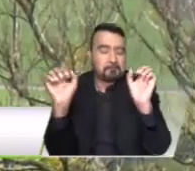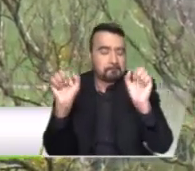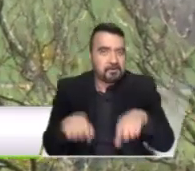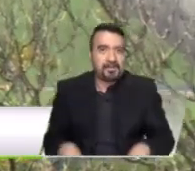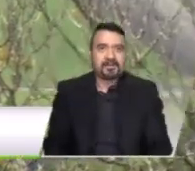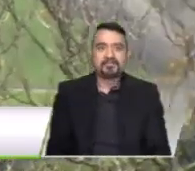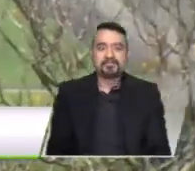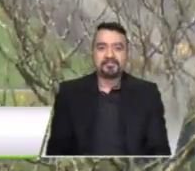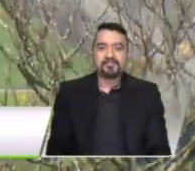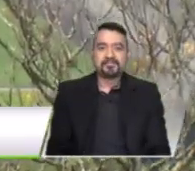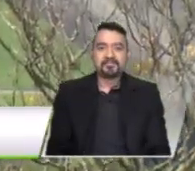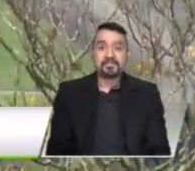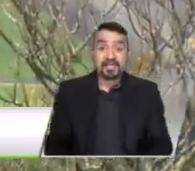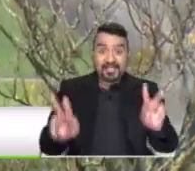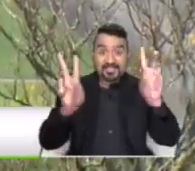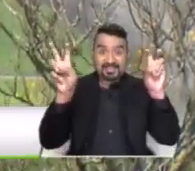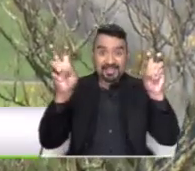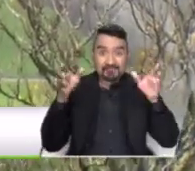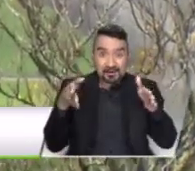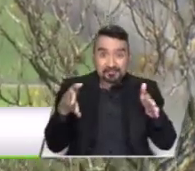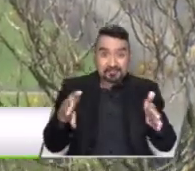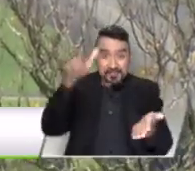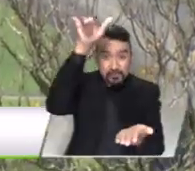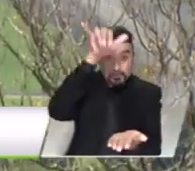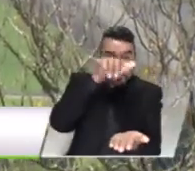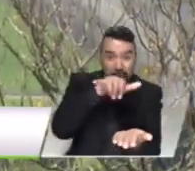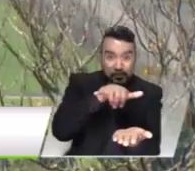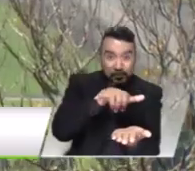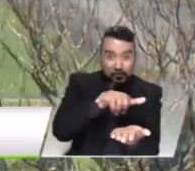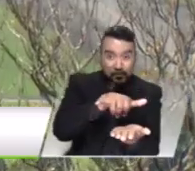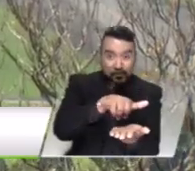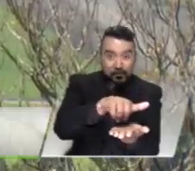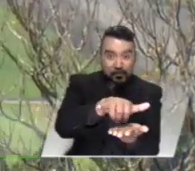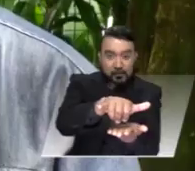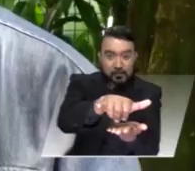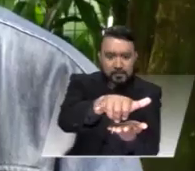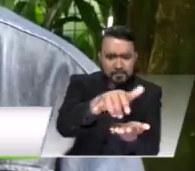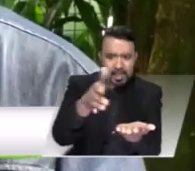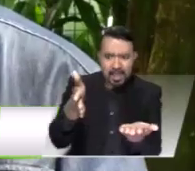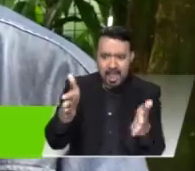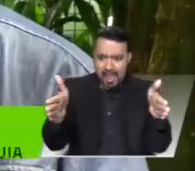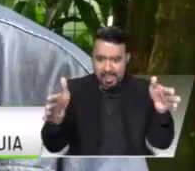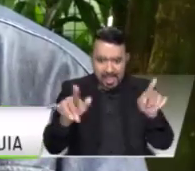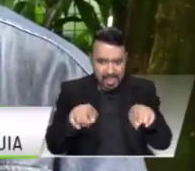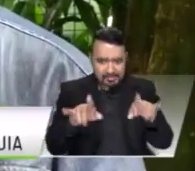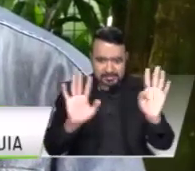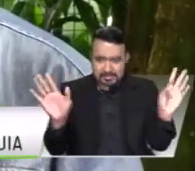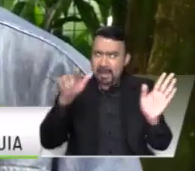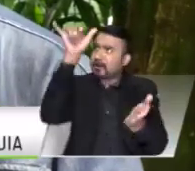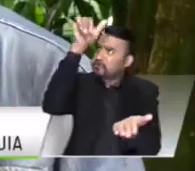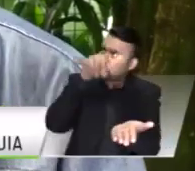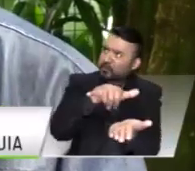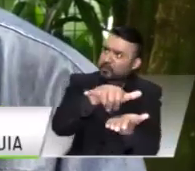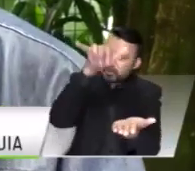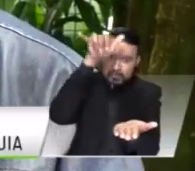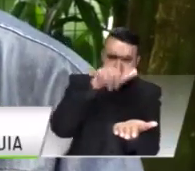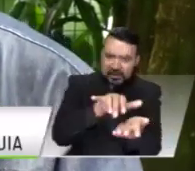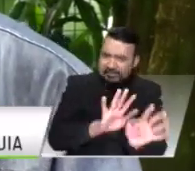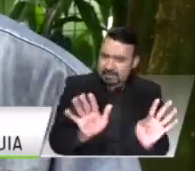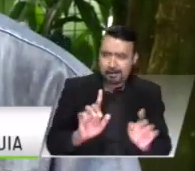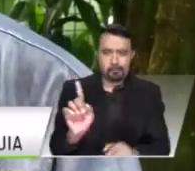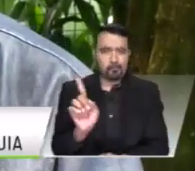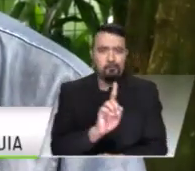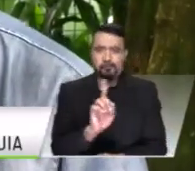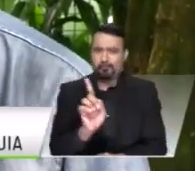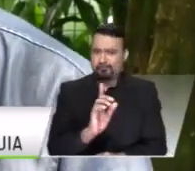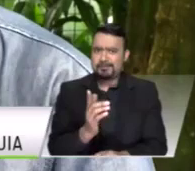Un aeropuerto es mucho más que un lote donde aterrizan y despegan aviones. El aeropuerto es el elemento estratégico de